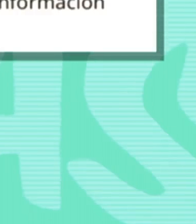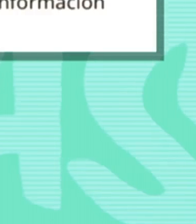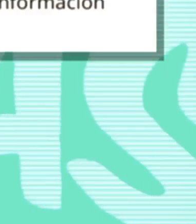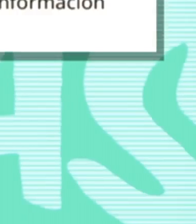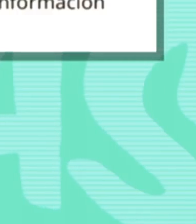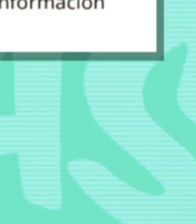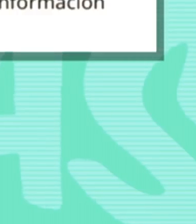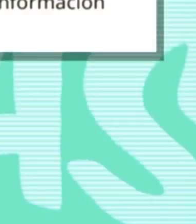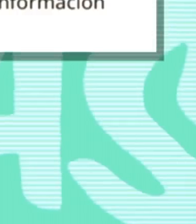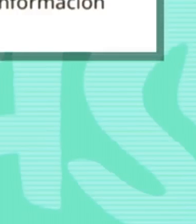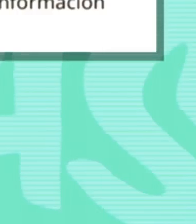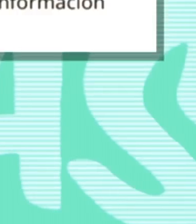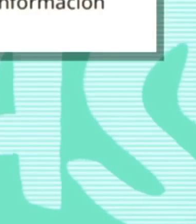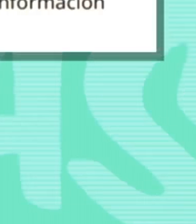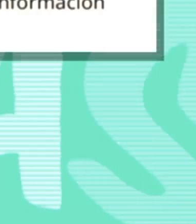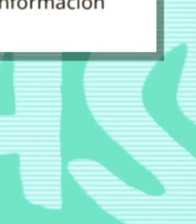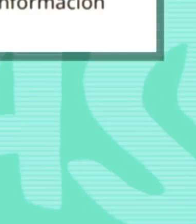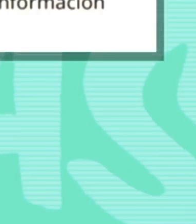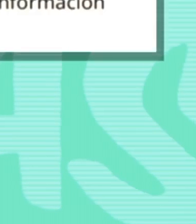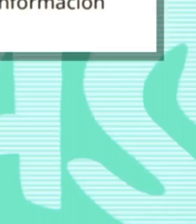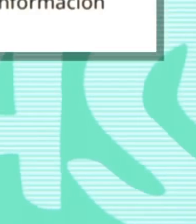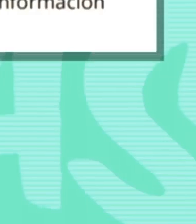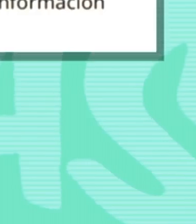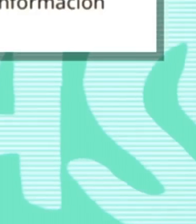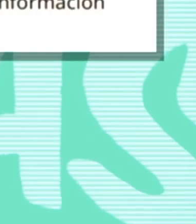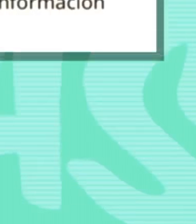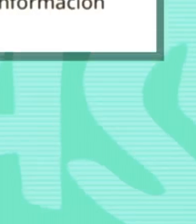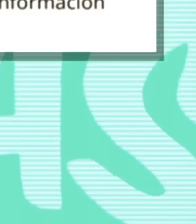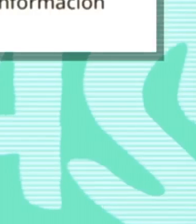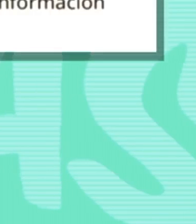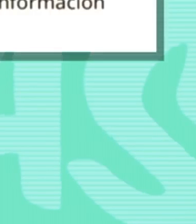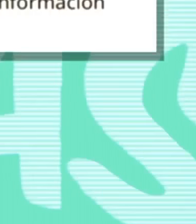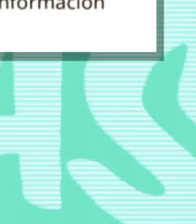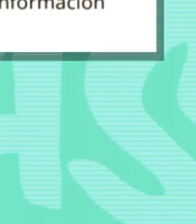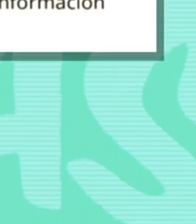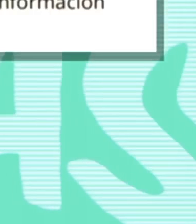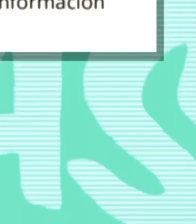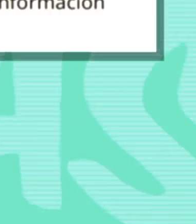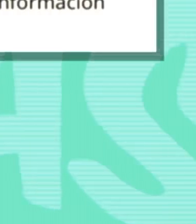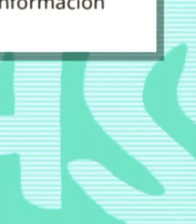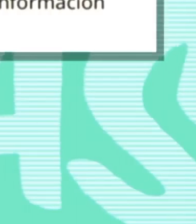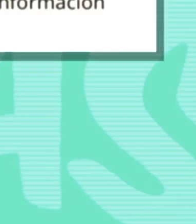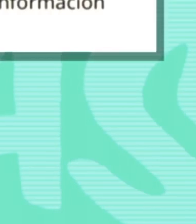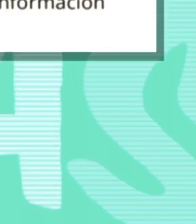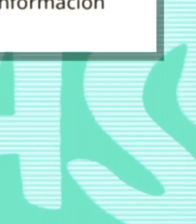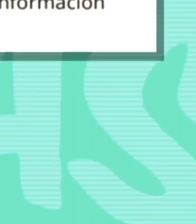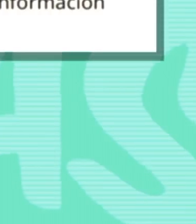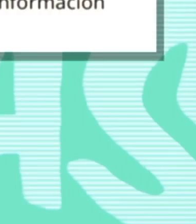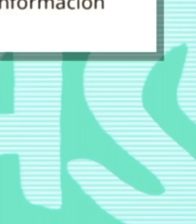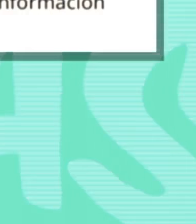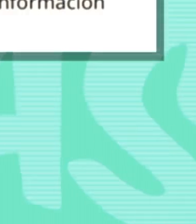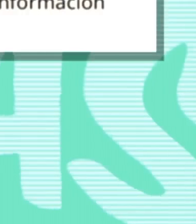estadounidenses e informó que el SAT ha implementado una reingeniería en sus procesos de fiscalización para brindar mayor certeza jurídica y confianza